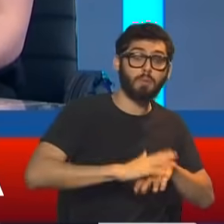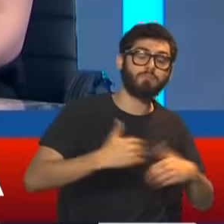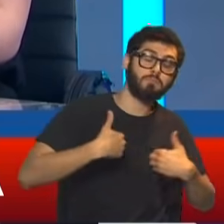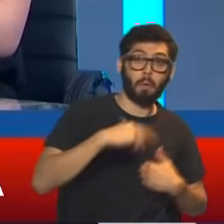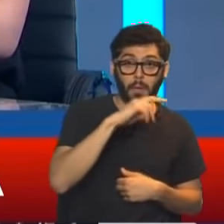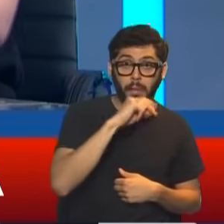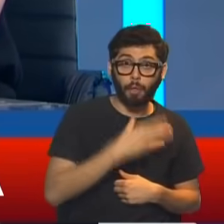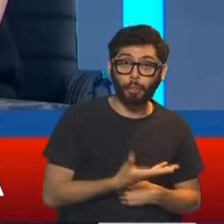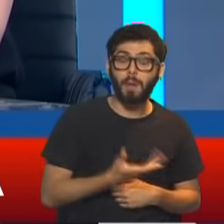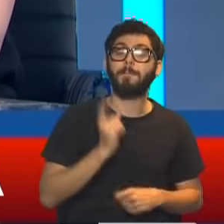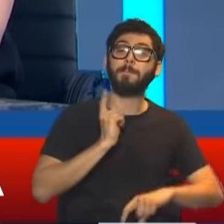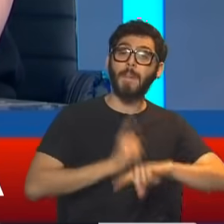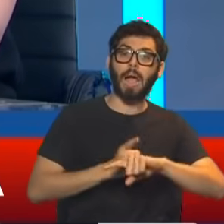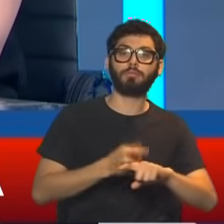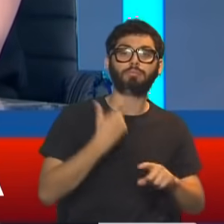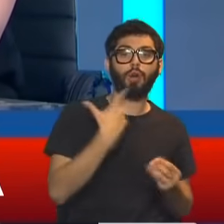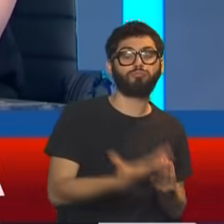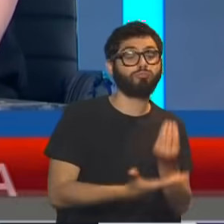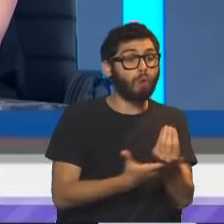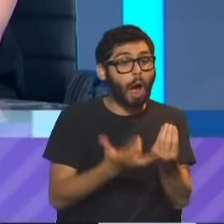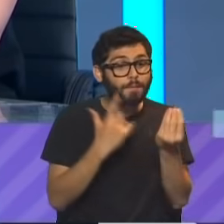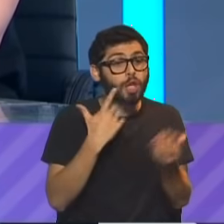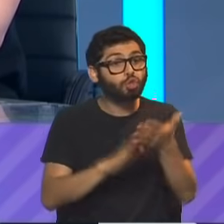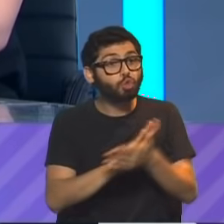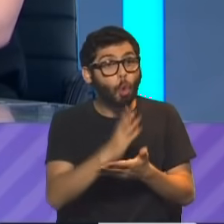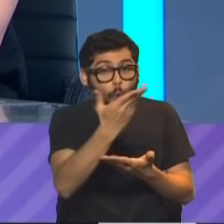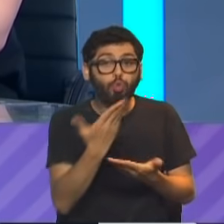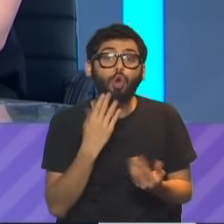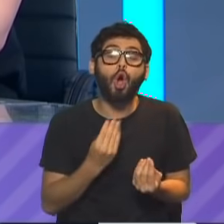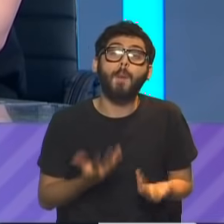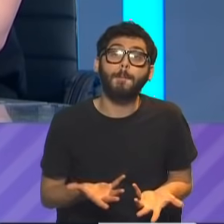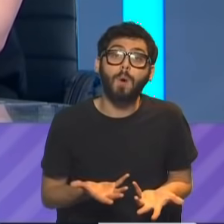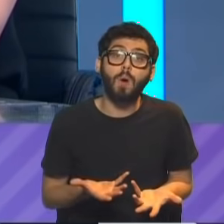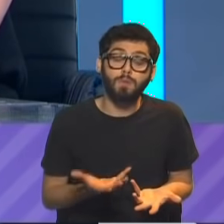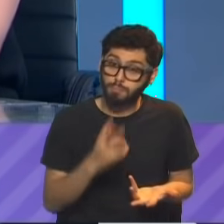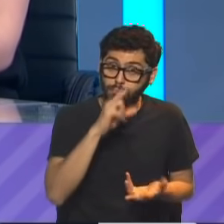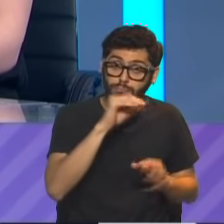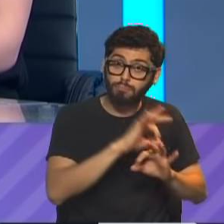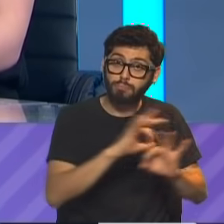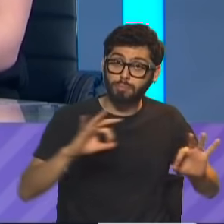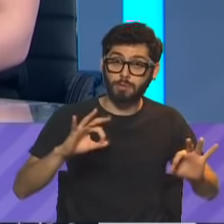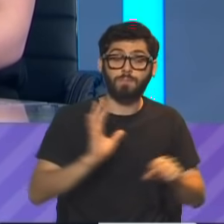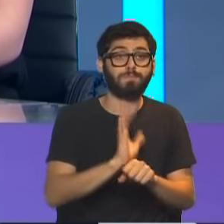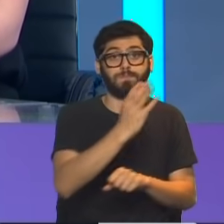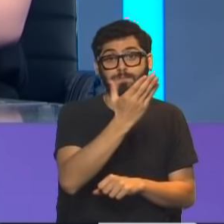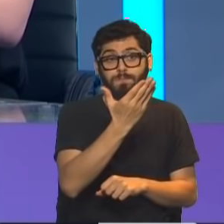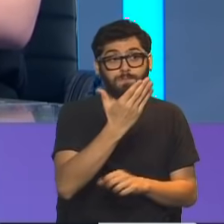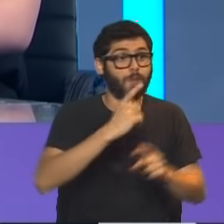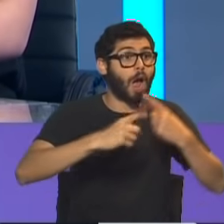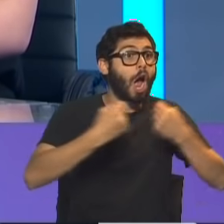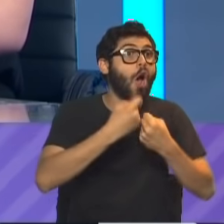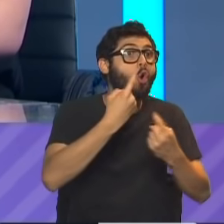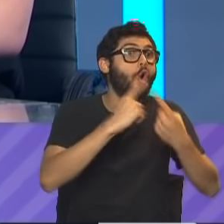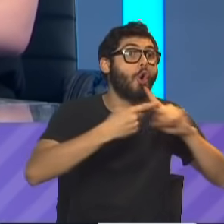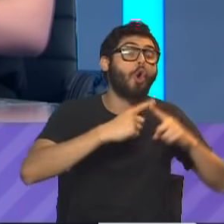digamos, representantes que presenten soluciones firmes respecto de cómo llevar adelante este acuerdo. Ya